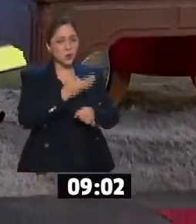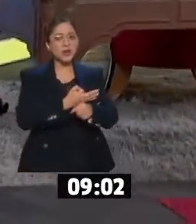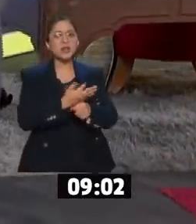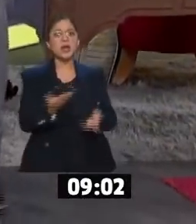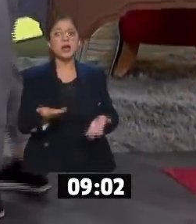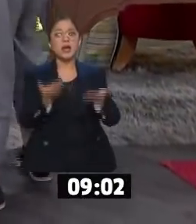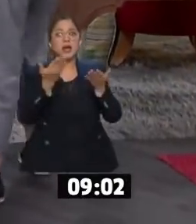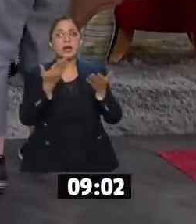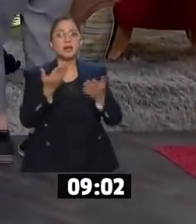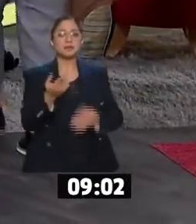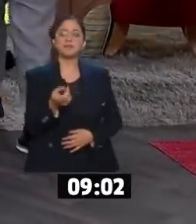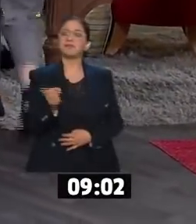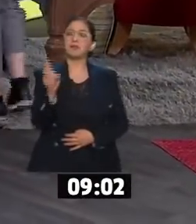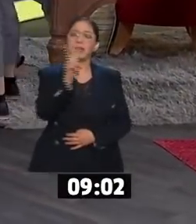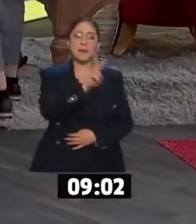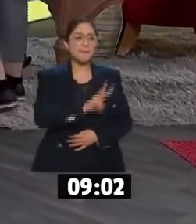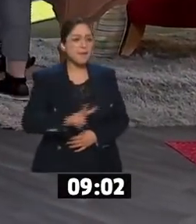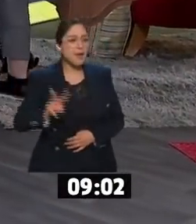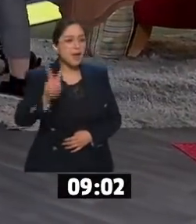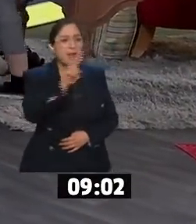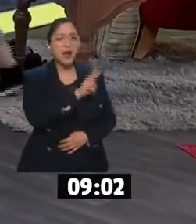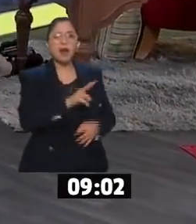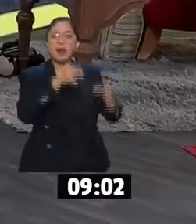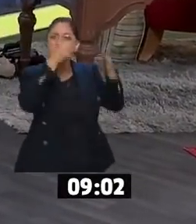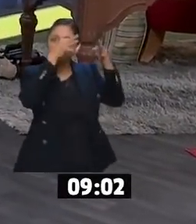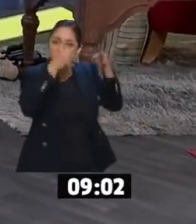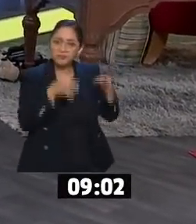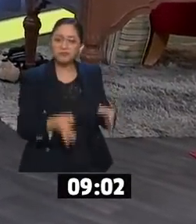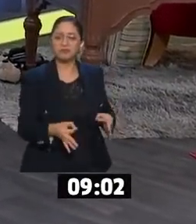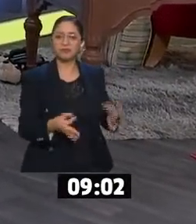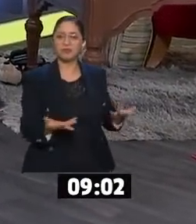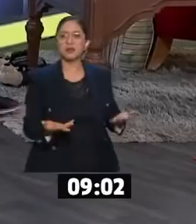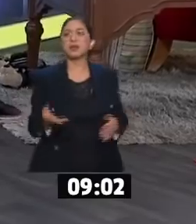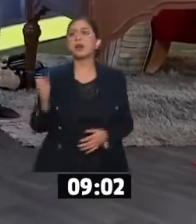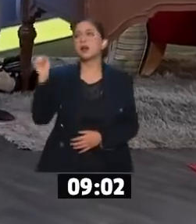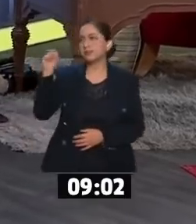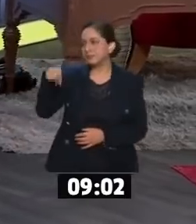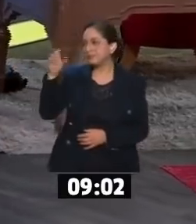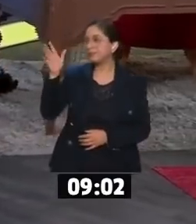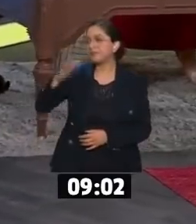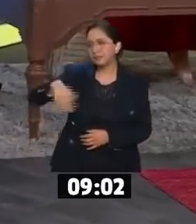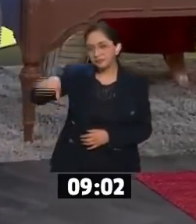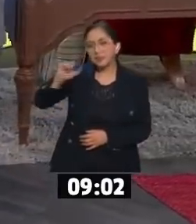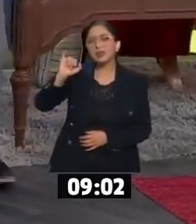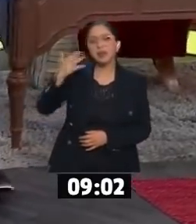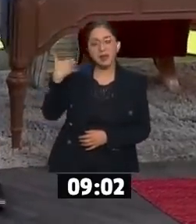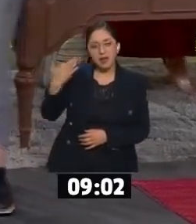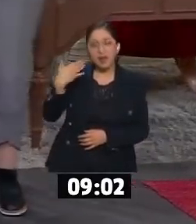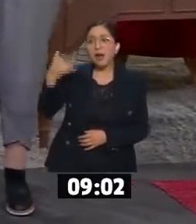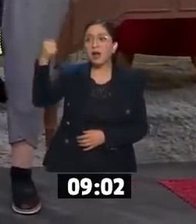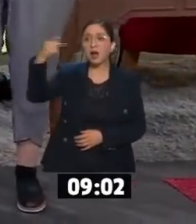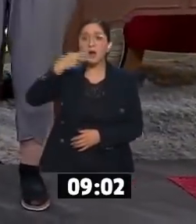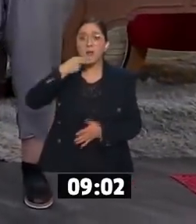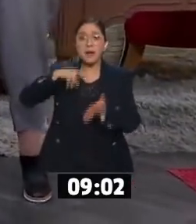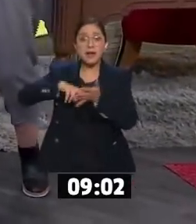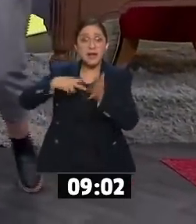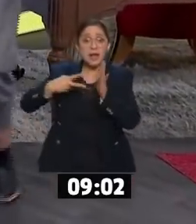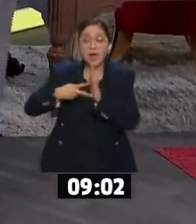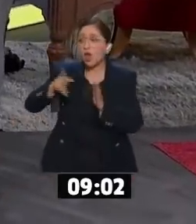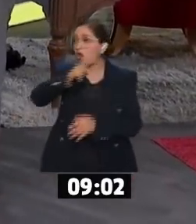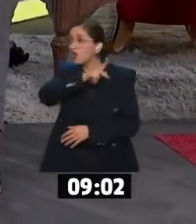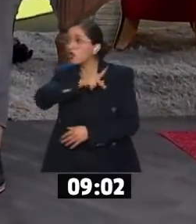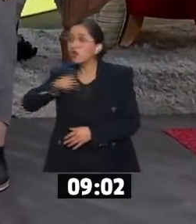todo fue rectitud, señora. El viernes todo fue. Sí, se descontroló No hasta el ingeniero, no